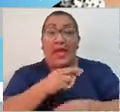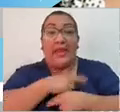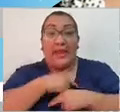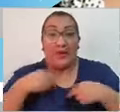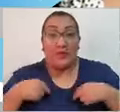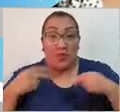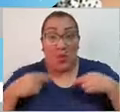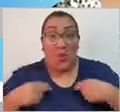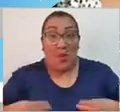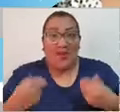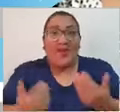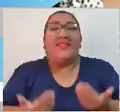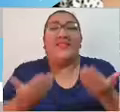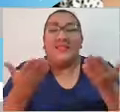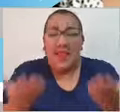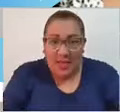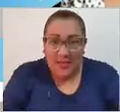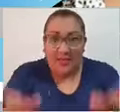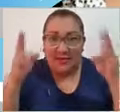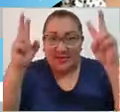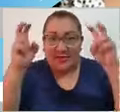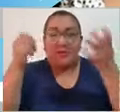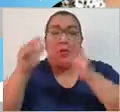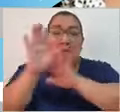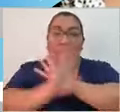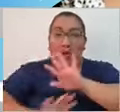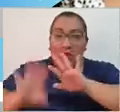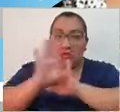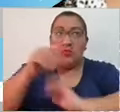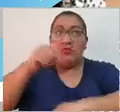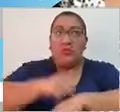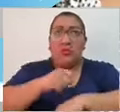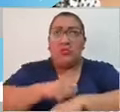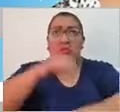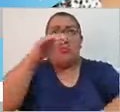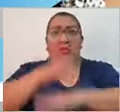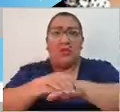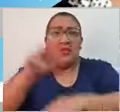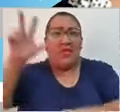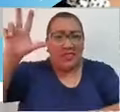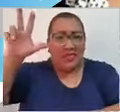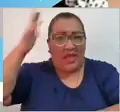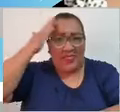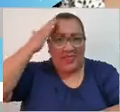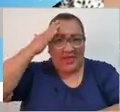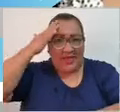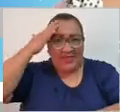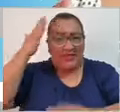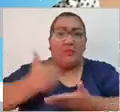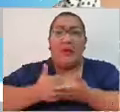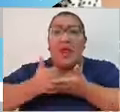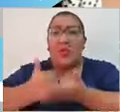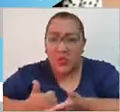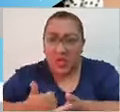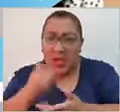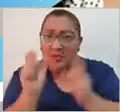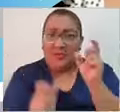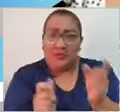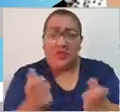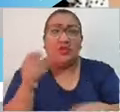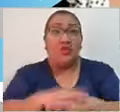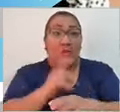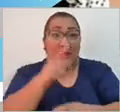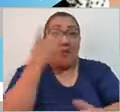y emite las medidas de protección en un plazo no mayor de 3 días hábiles contados desde la